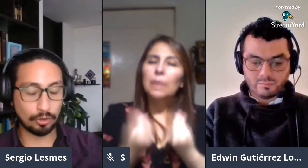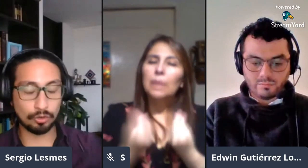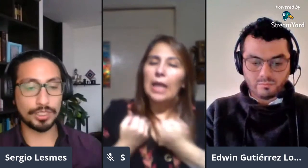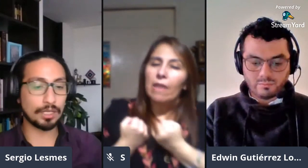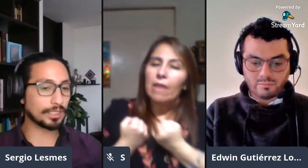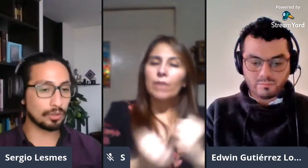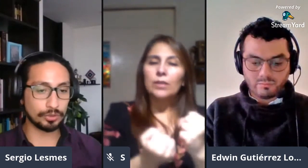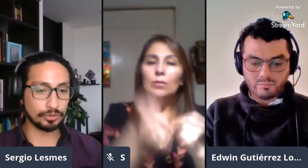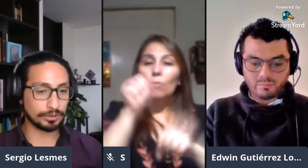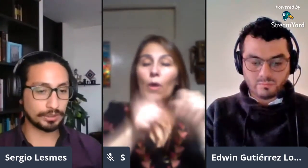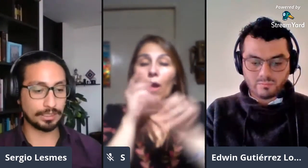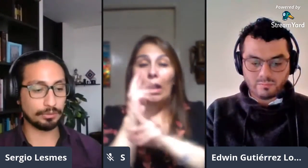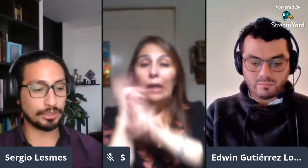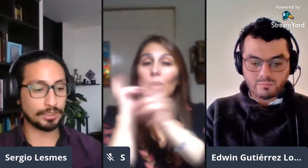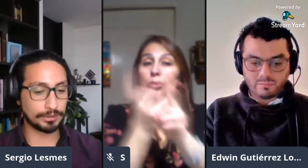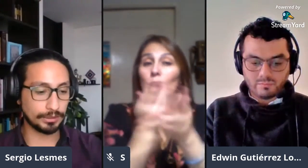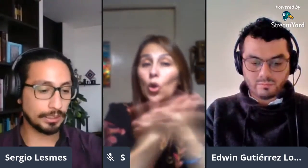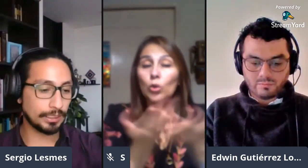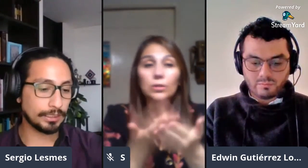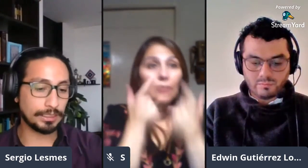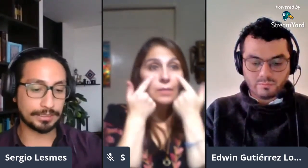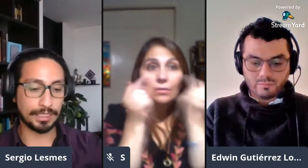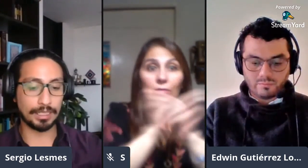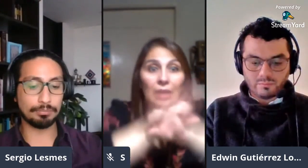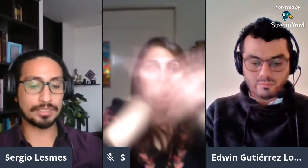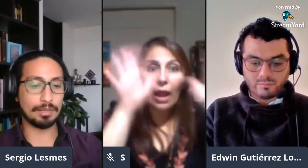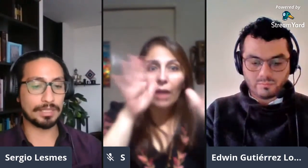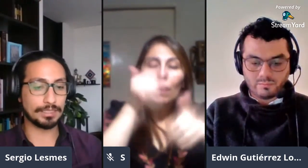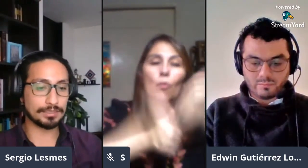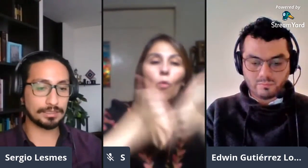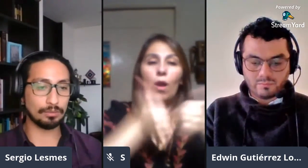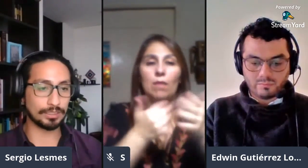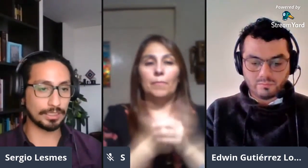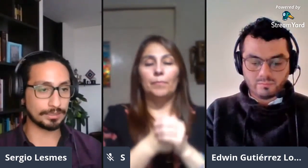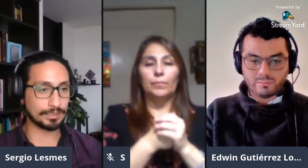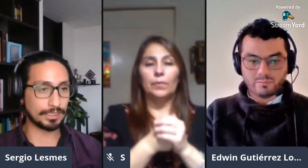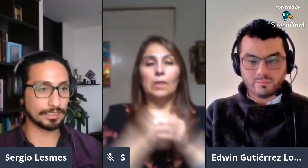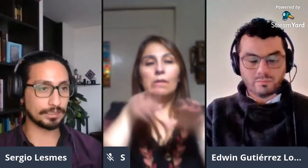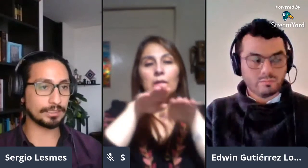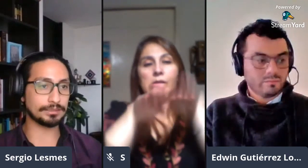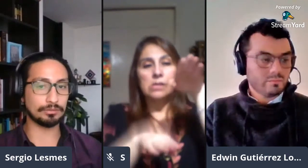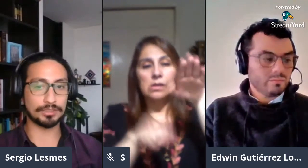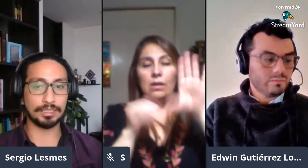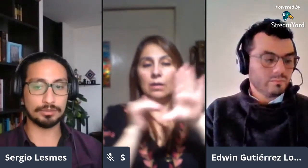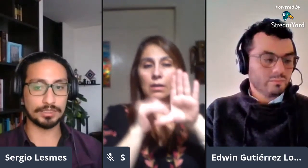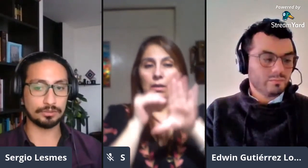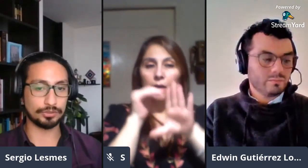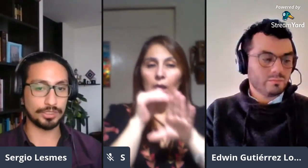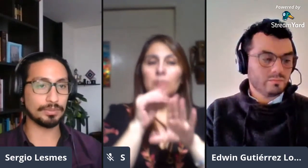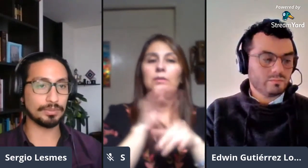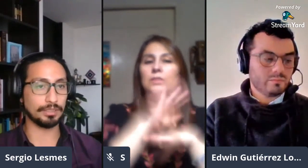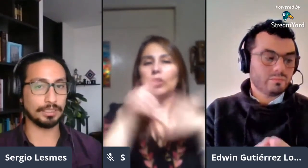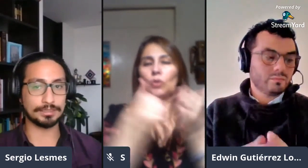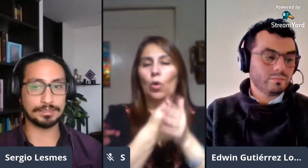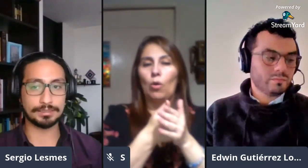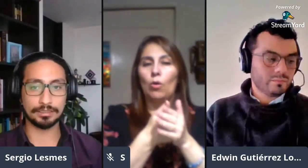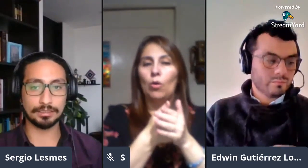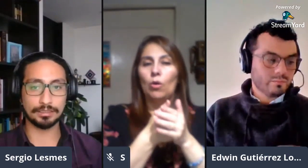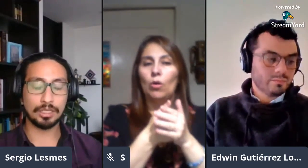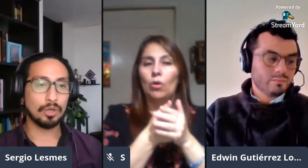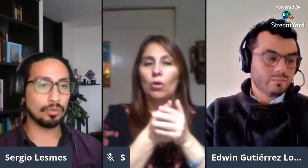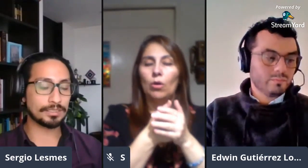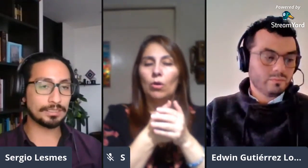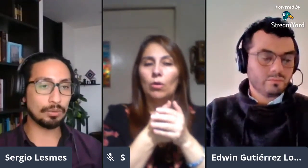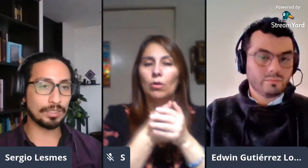reconocer algo que es obvio, que es evidente, y es que, pues, además de las desigualdades de clase que existen en nuestra sociedad, pues también existen